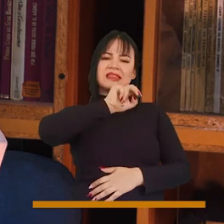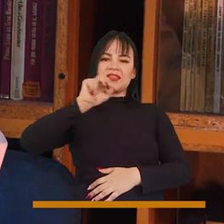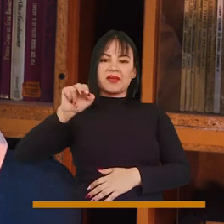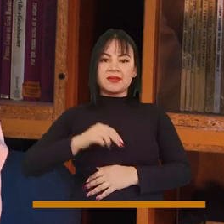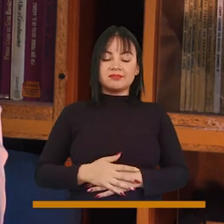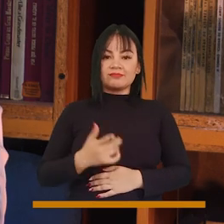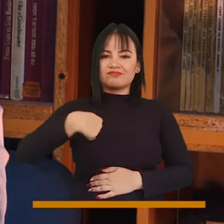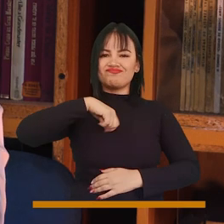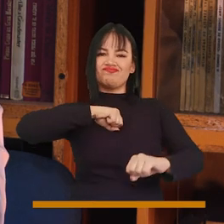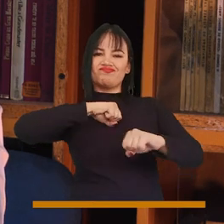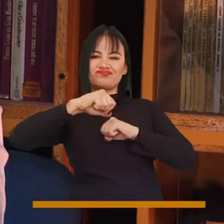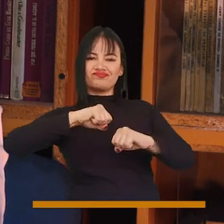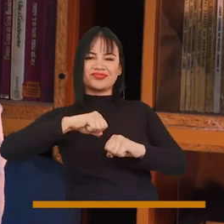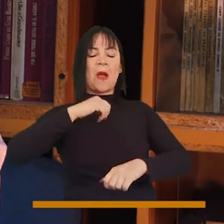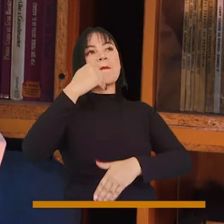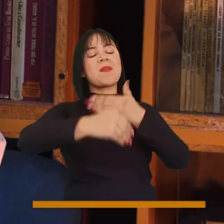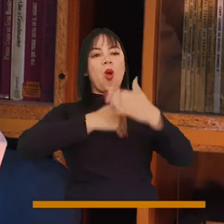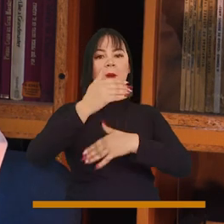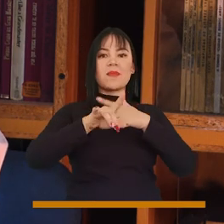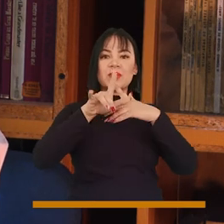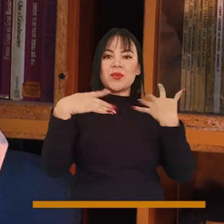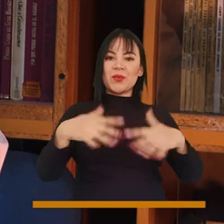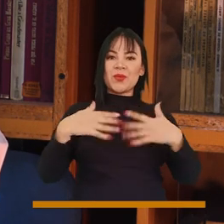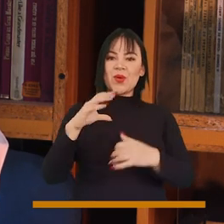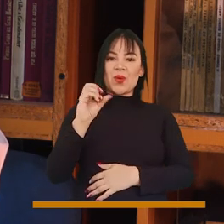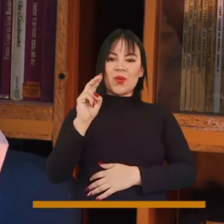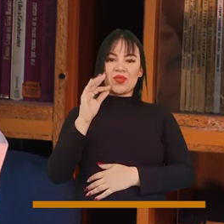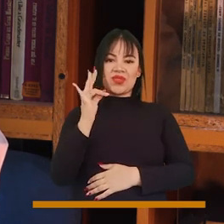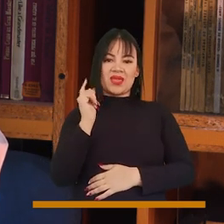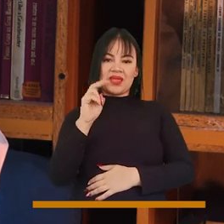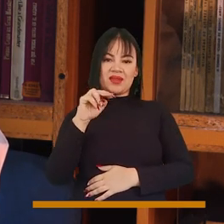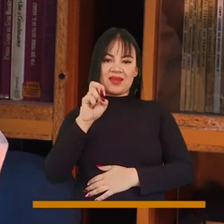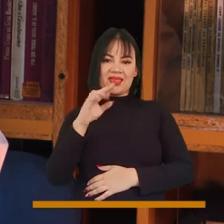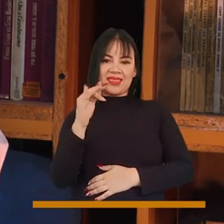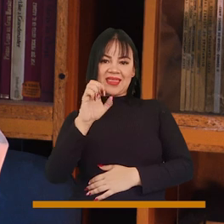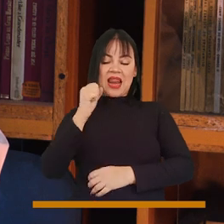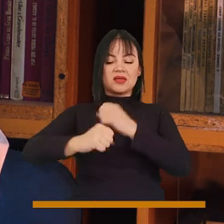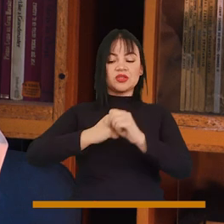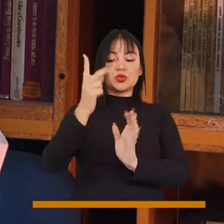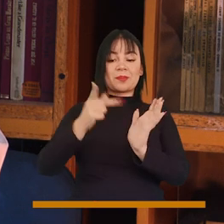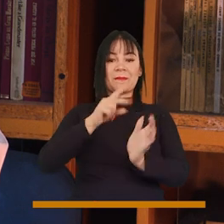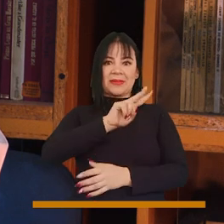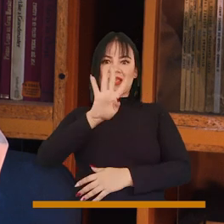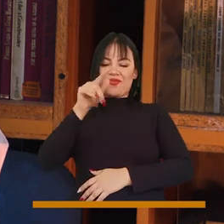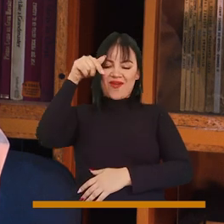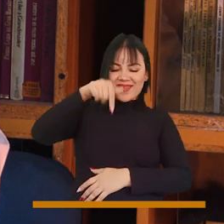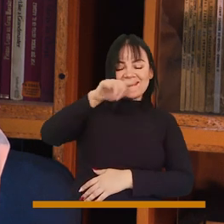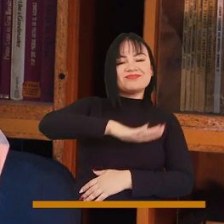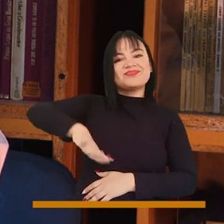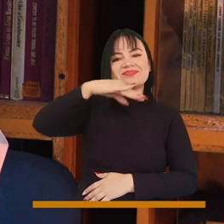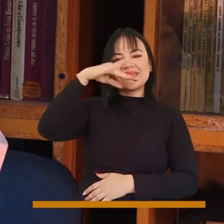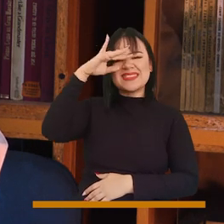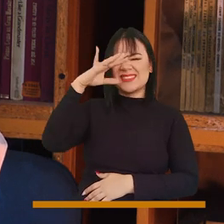Es por ello que con nuestra gestión logramos que se desarrollara el Continental de Ajedrez 2024